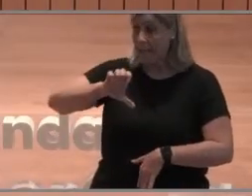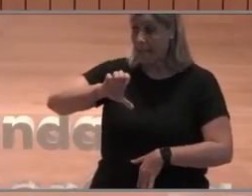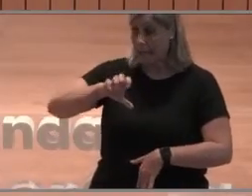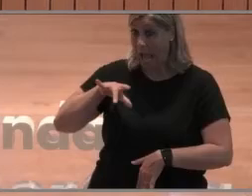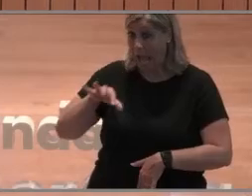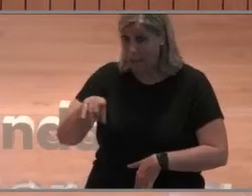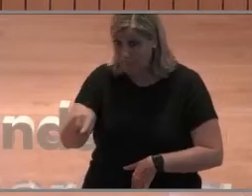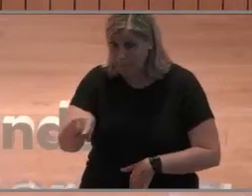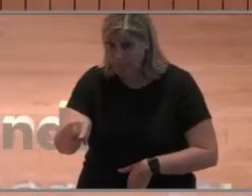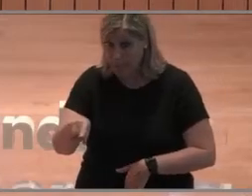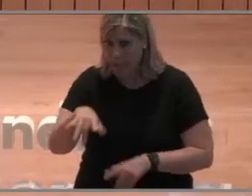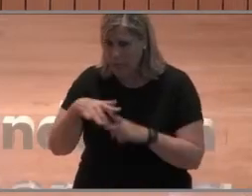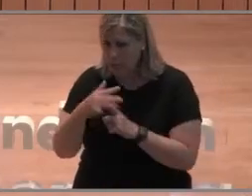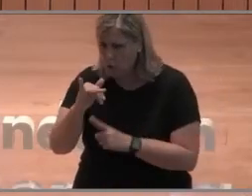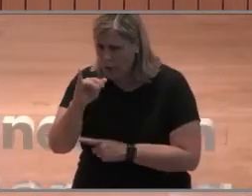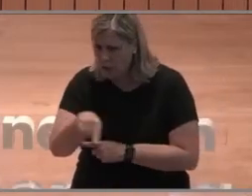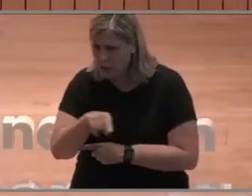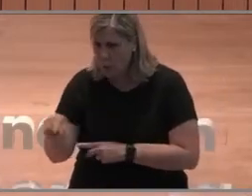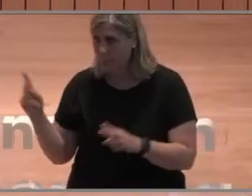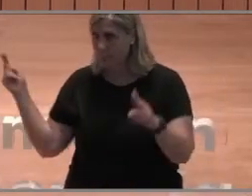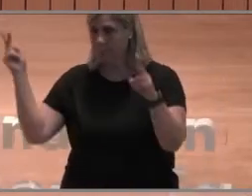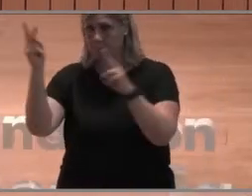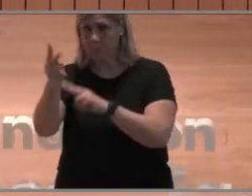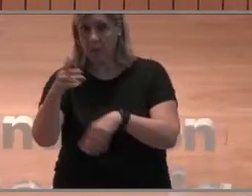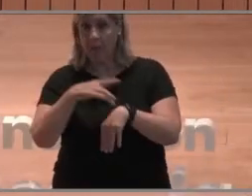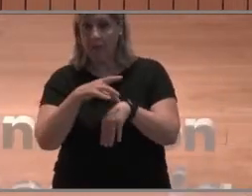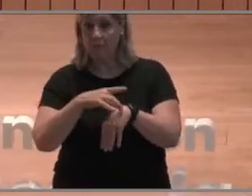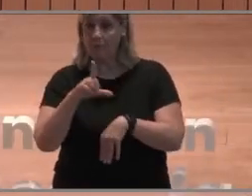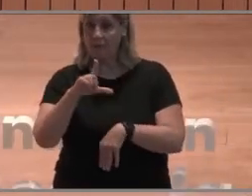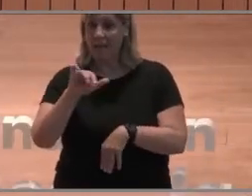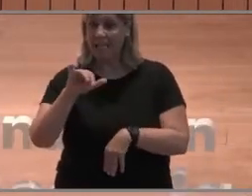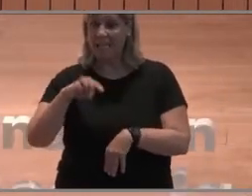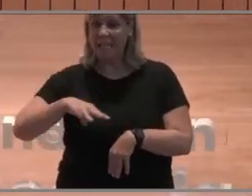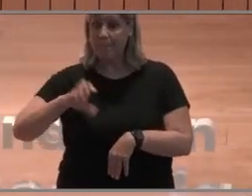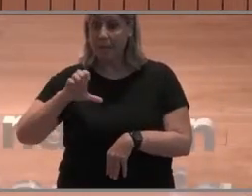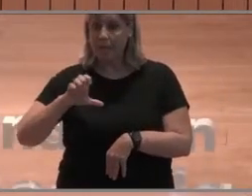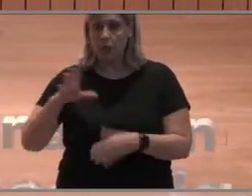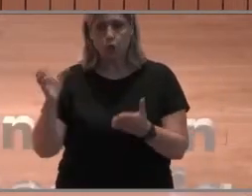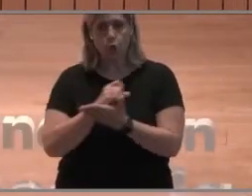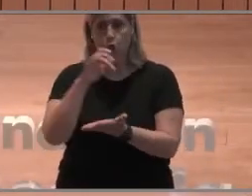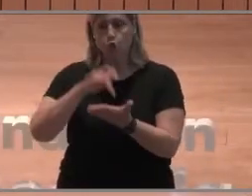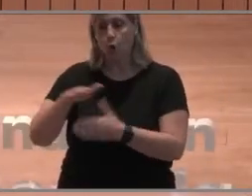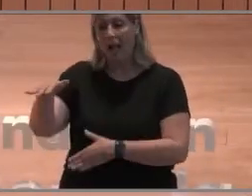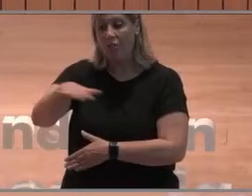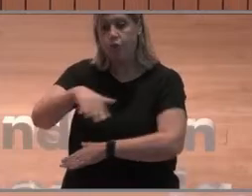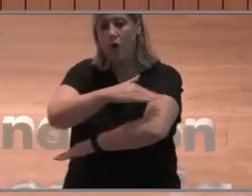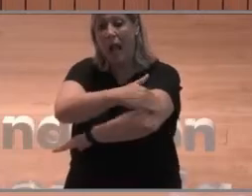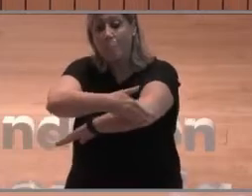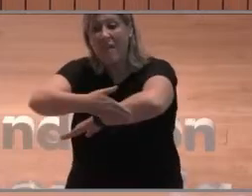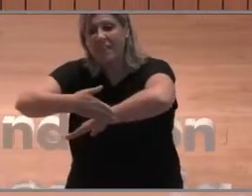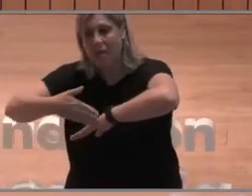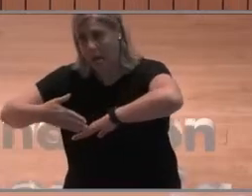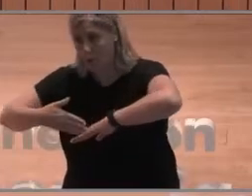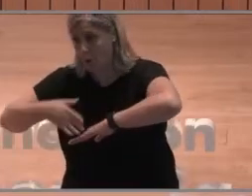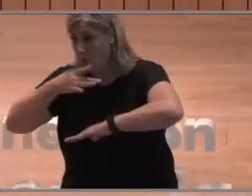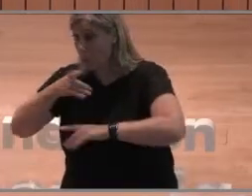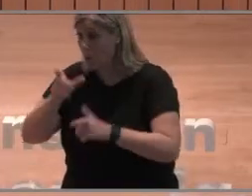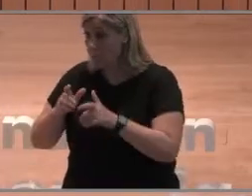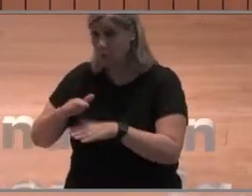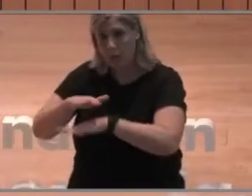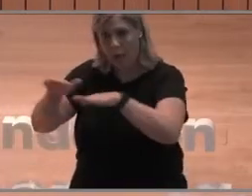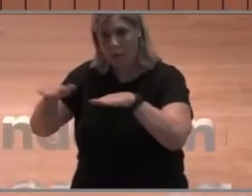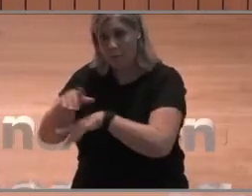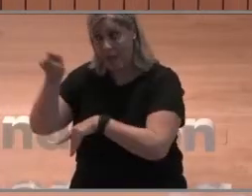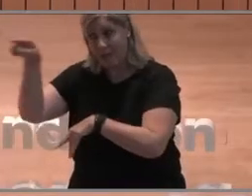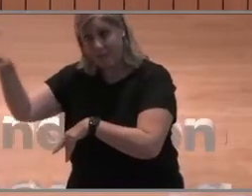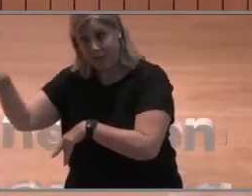ver, enfermedades de Lyme, de rickettsia, yo los que he visto venían de la zona del Mediterráneo. Vale. Porque habían estado en la playa por allí y luego aquí ves